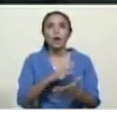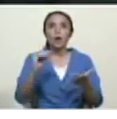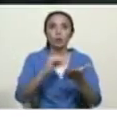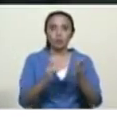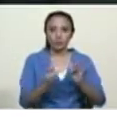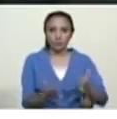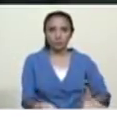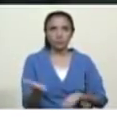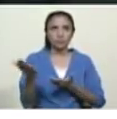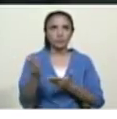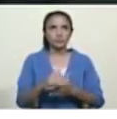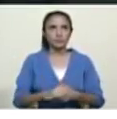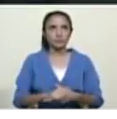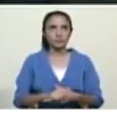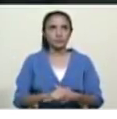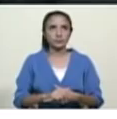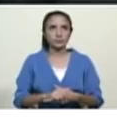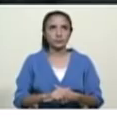a Portuguesa, veamos.